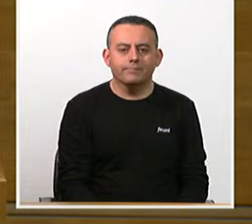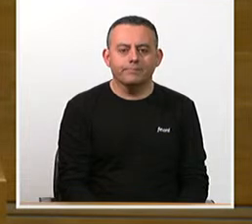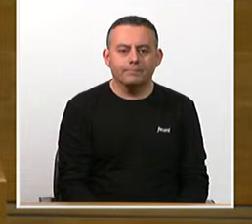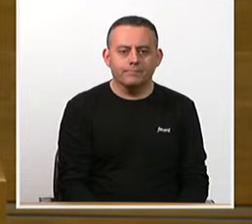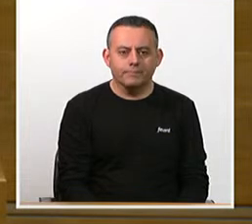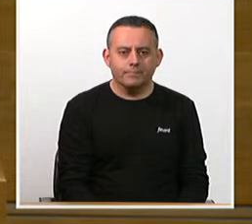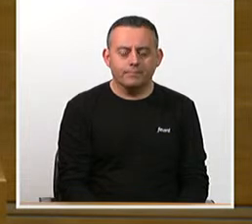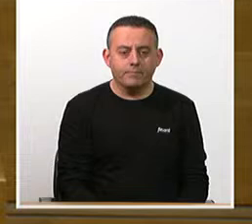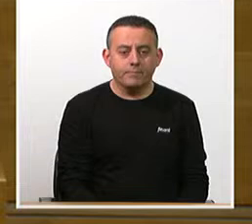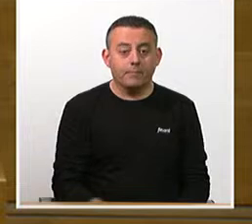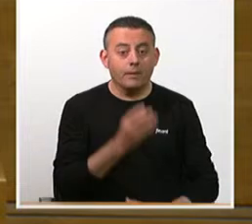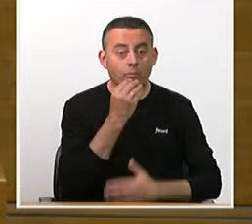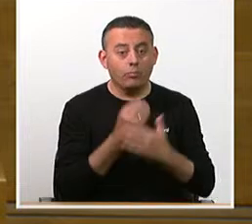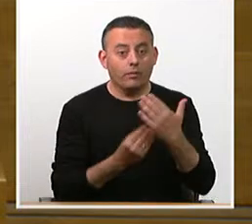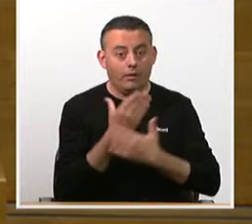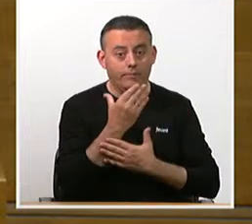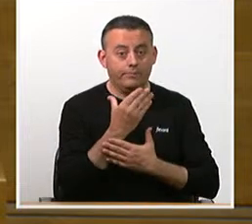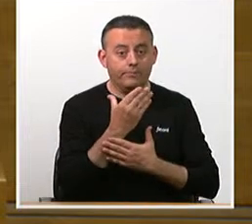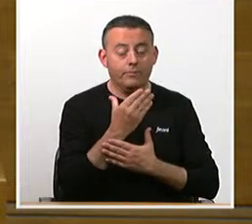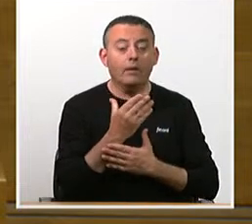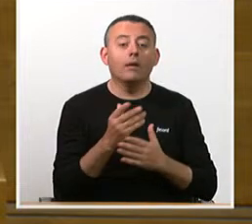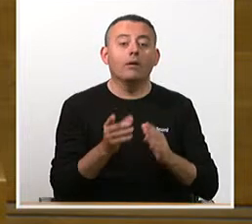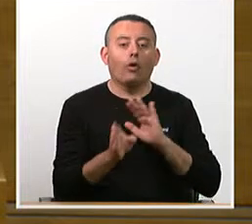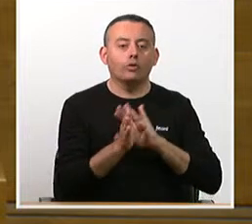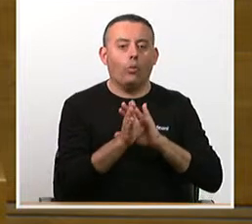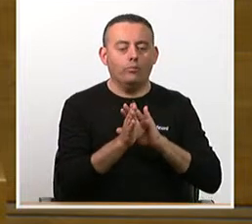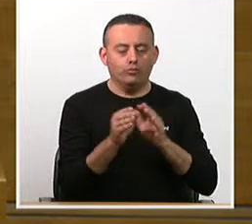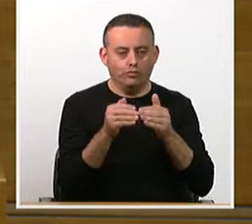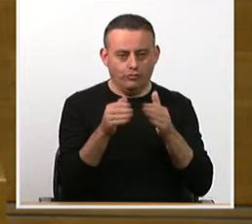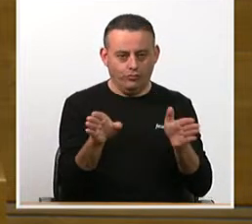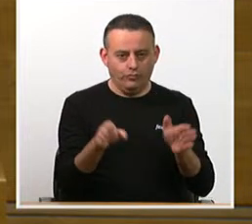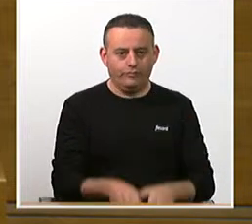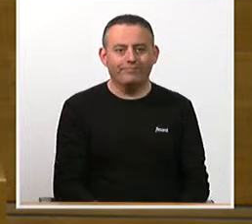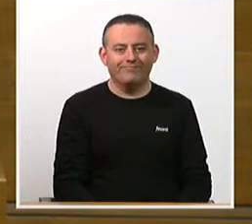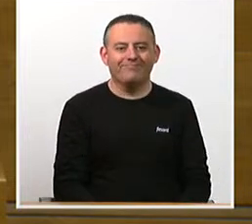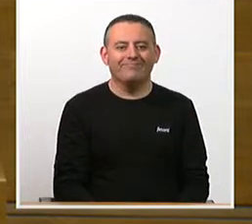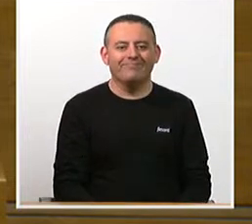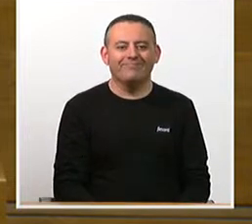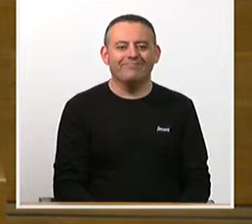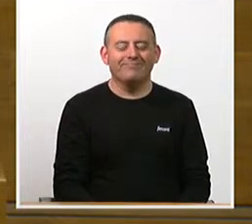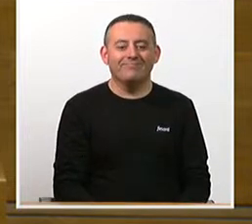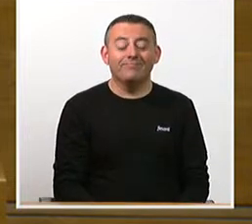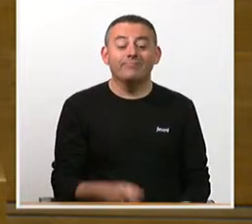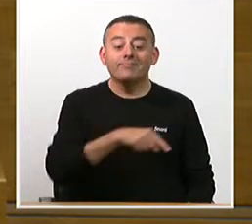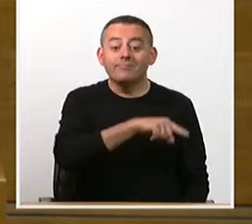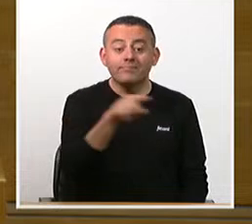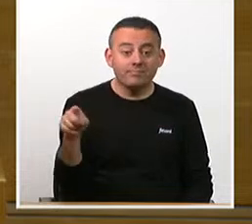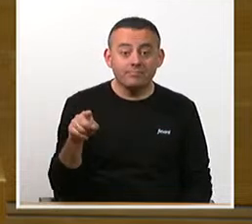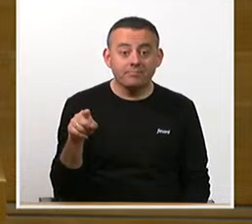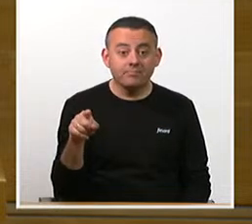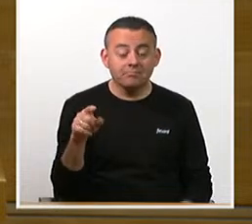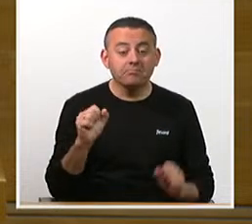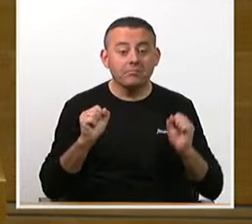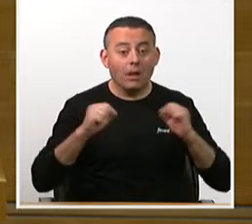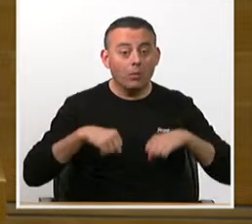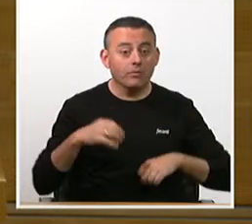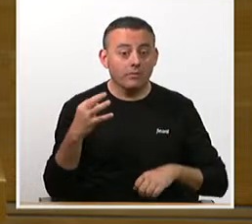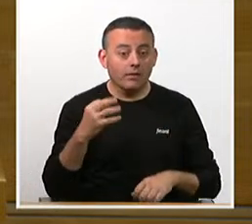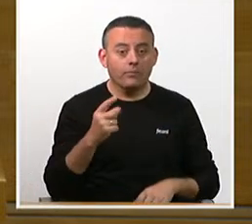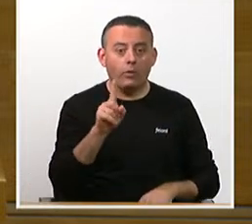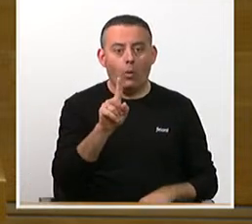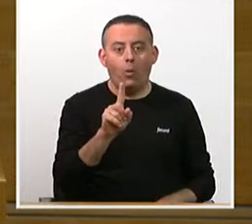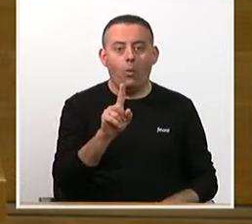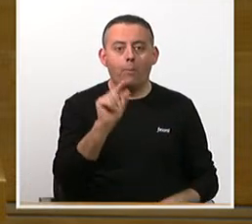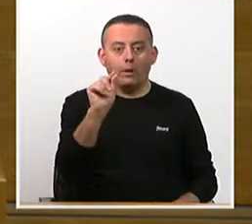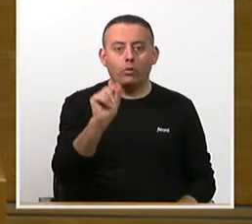Buenos días se reanuda la sesión si se parec señorías vamos a guardar un minuto de silencio por